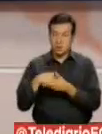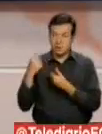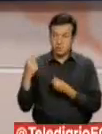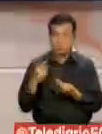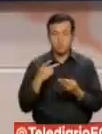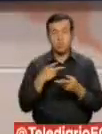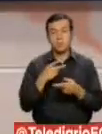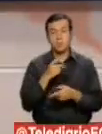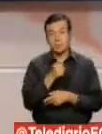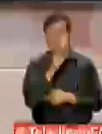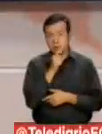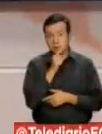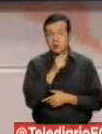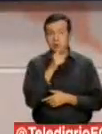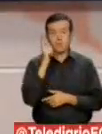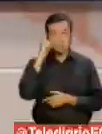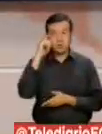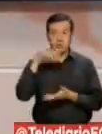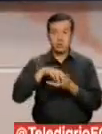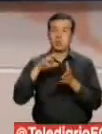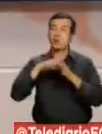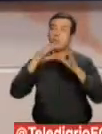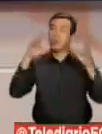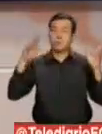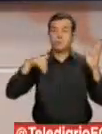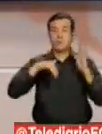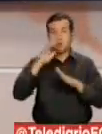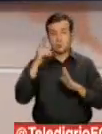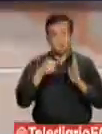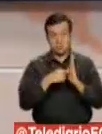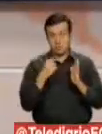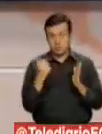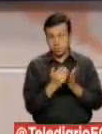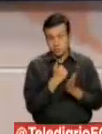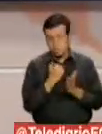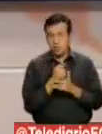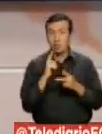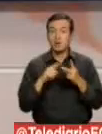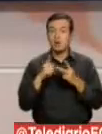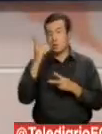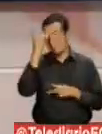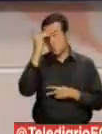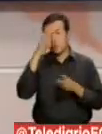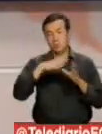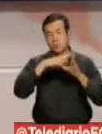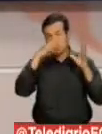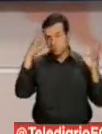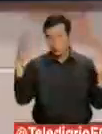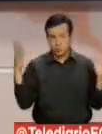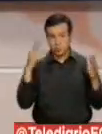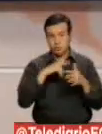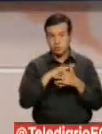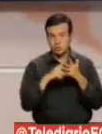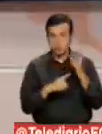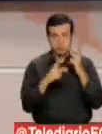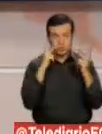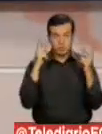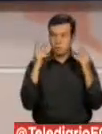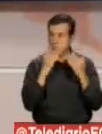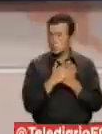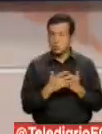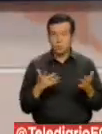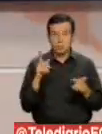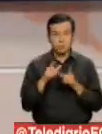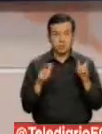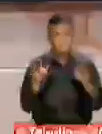privada. ¿Por qué? Porque un Estado más grande necesita impuestos más grandes, necesita endeudamiento, y justamente es lo que vemos. O sea,